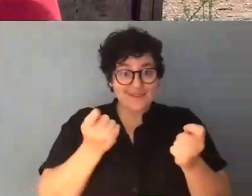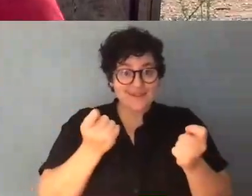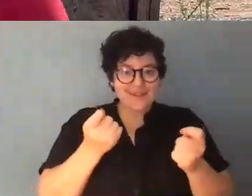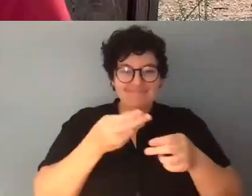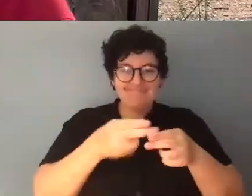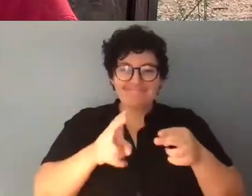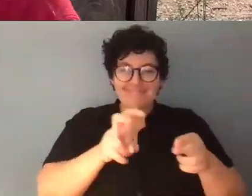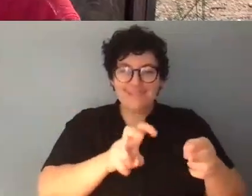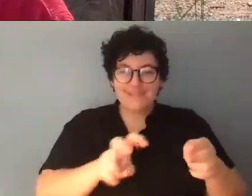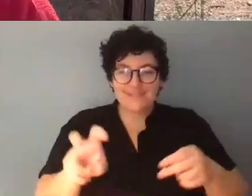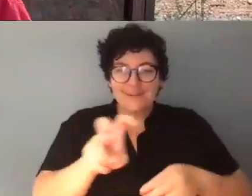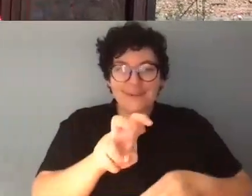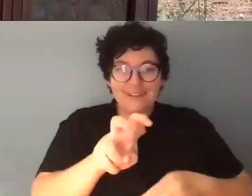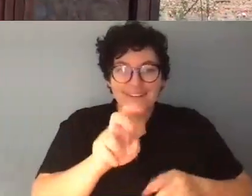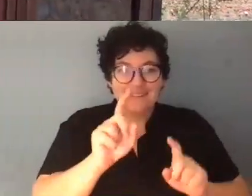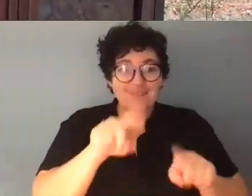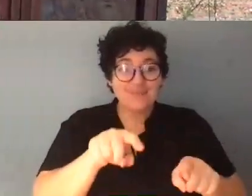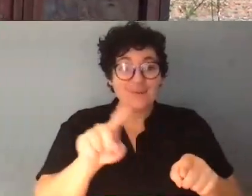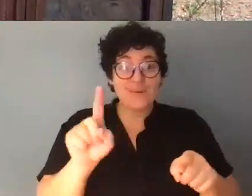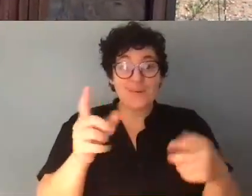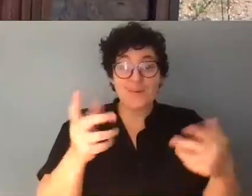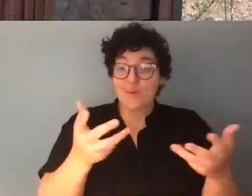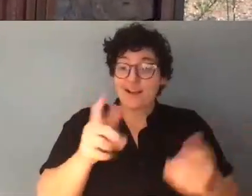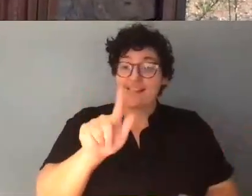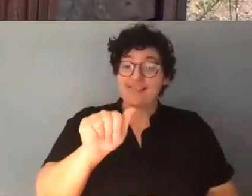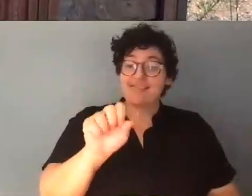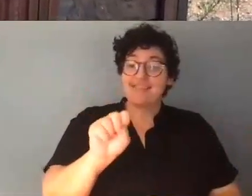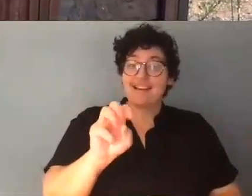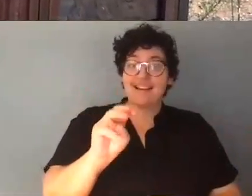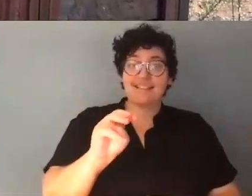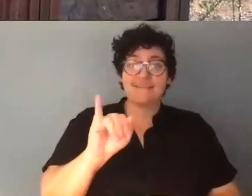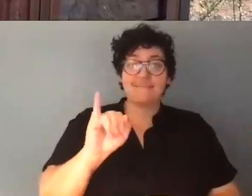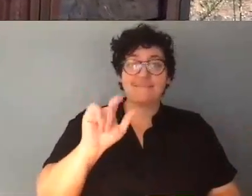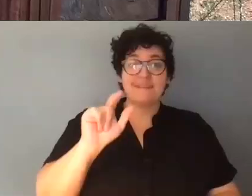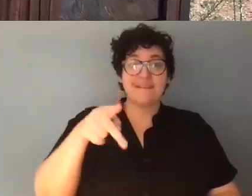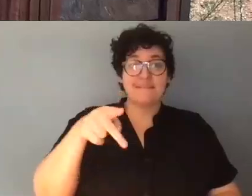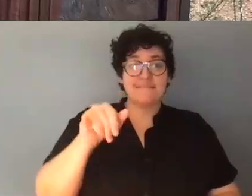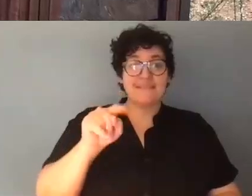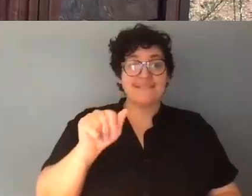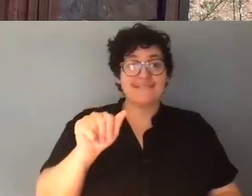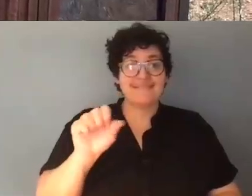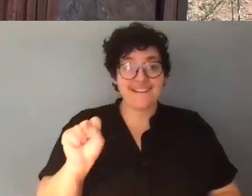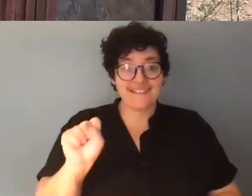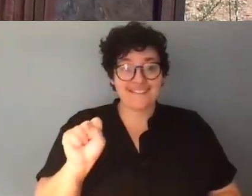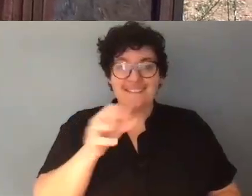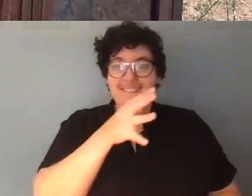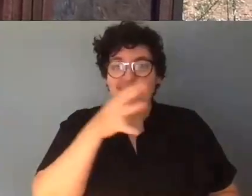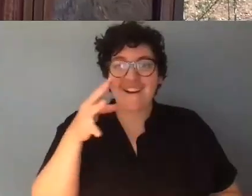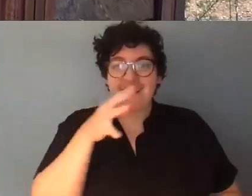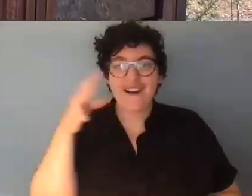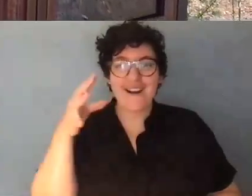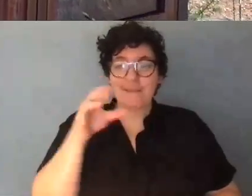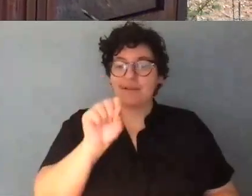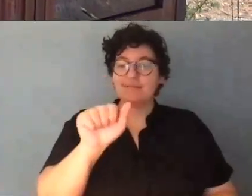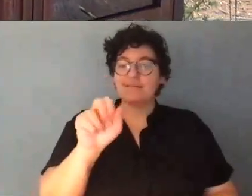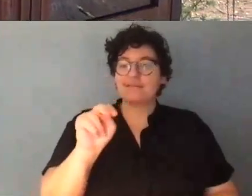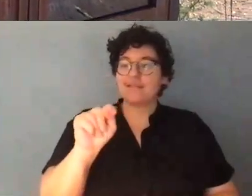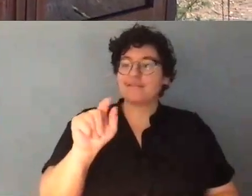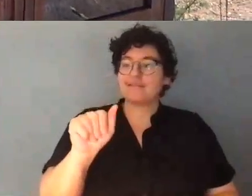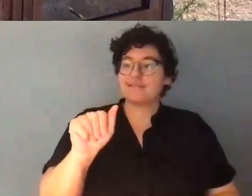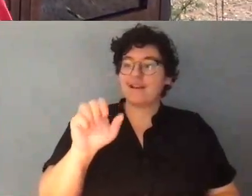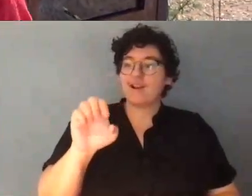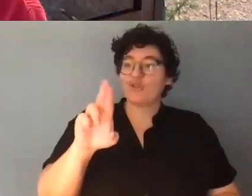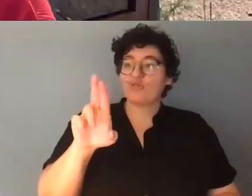granja de milpitas que se encuentra aquí en Tucson, Arizona, al oeste del río de Santa Cruz. Está